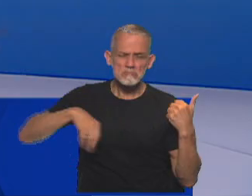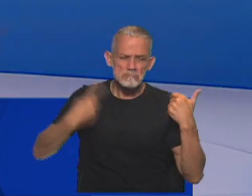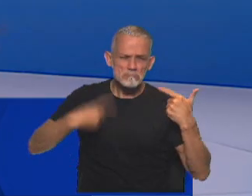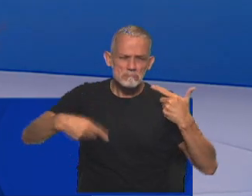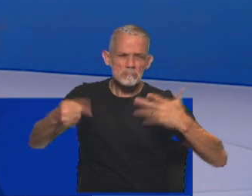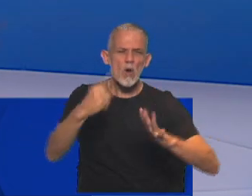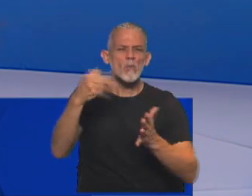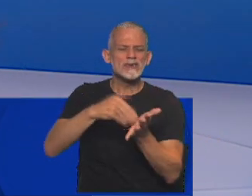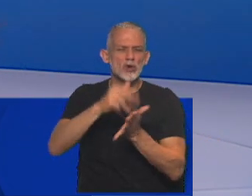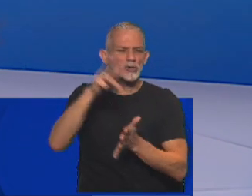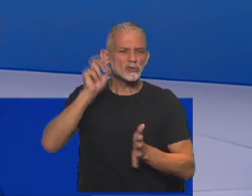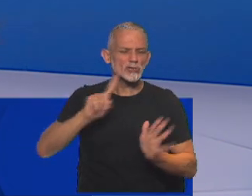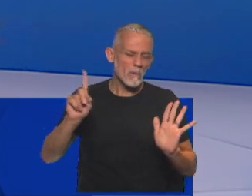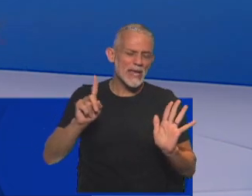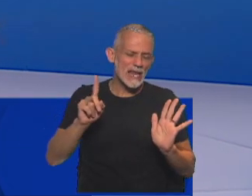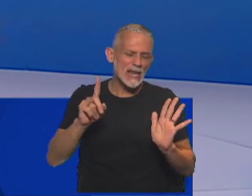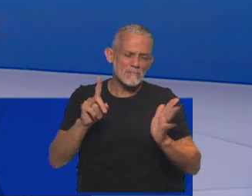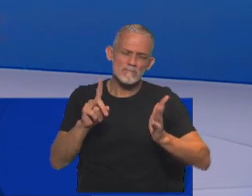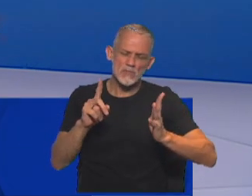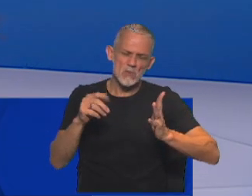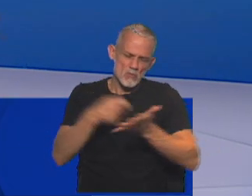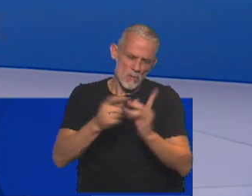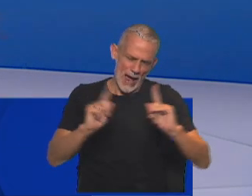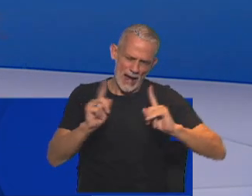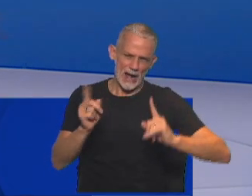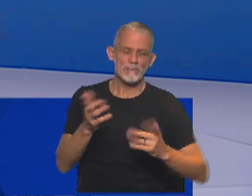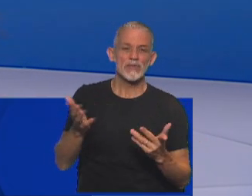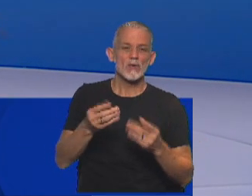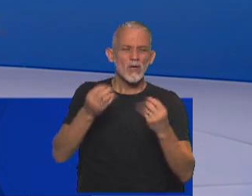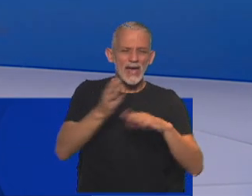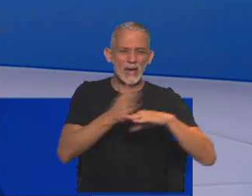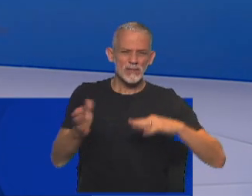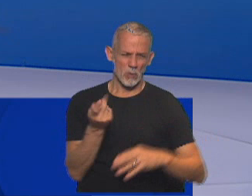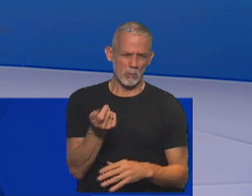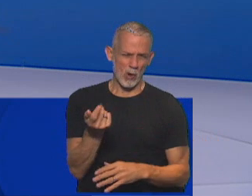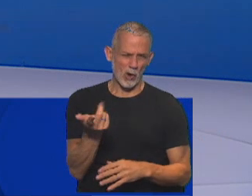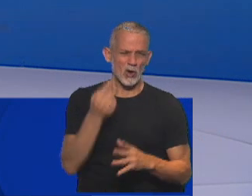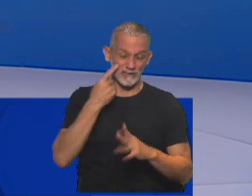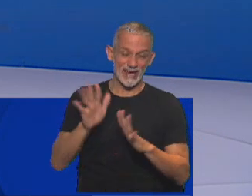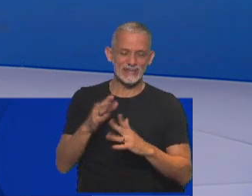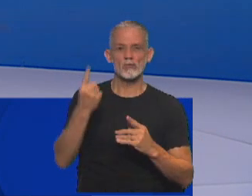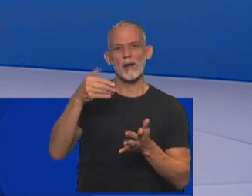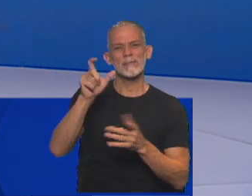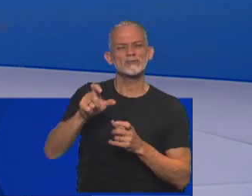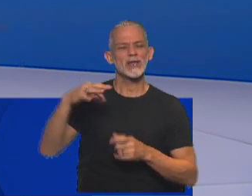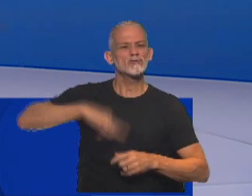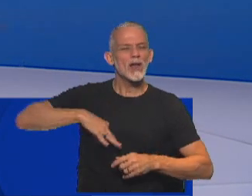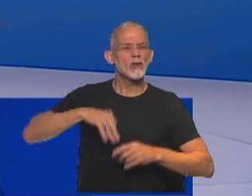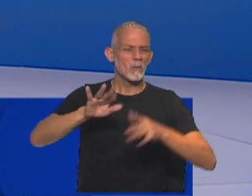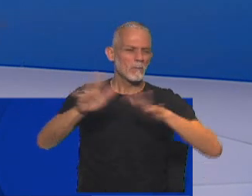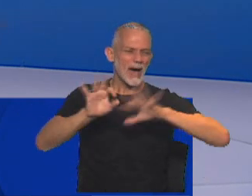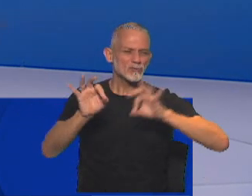1.800.000 termine pagando, pero siempre estamos hablando de que en los inicios es poca plata. Mirá un caso de alguien que gana